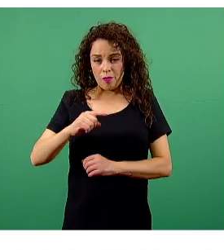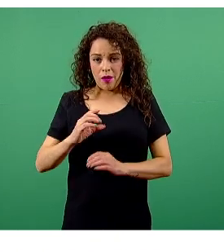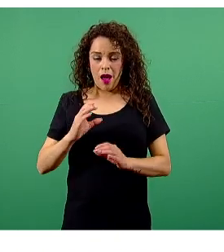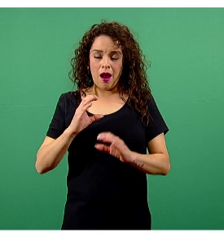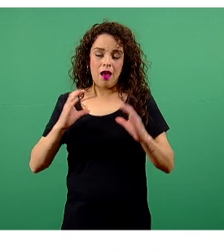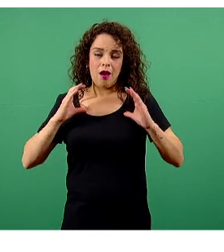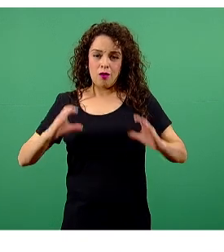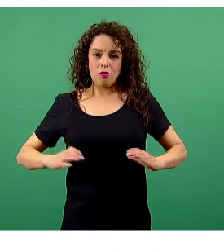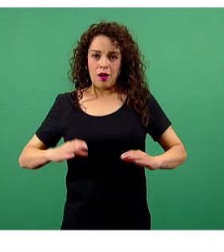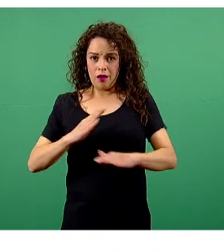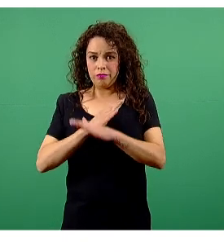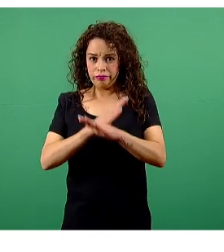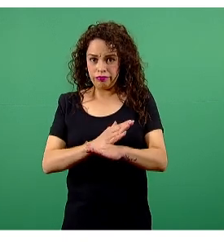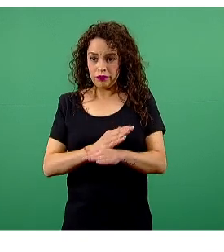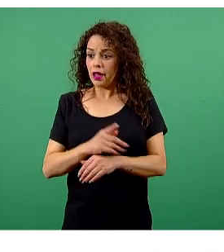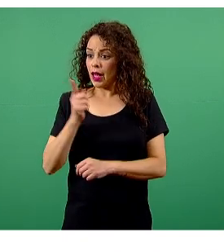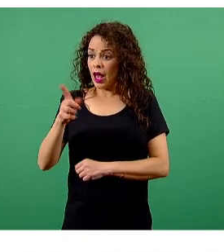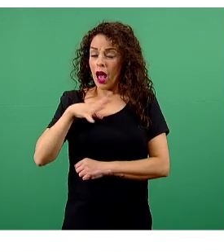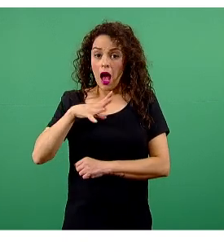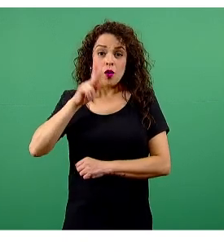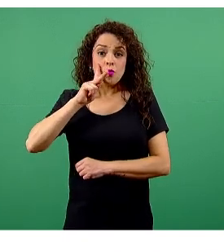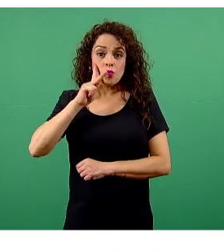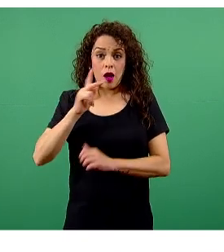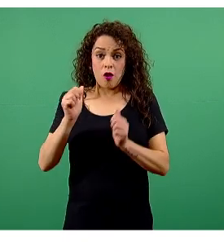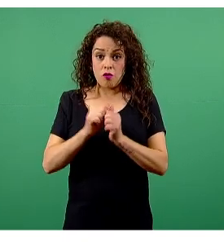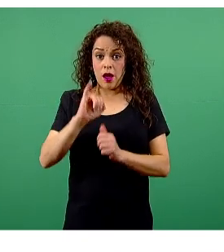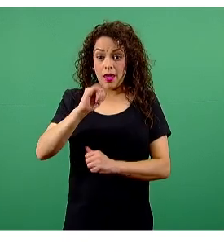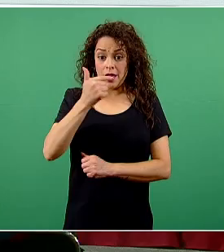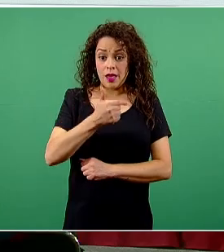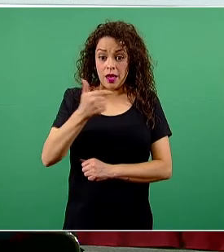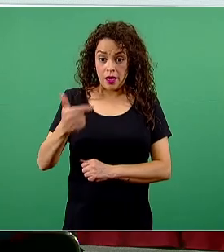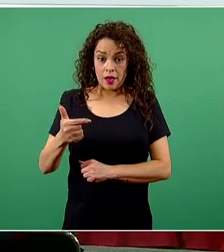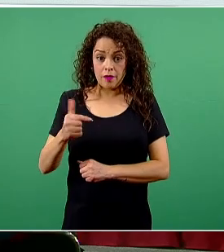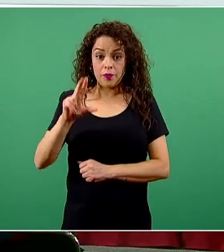fueron positivos con IgG, el 86%